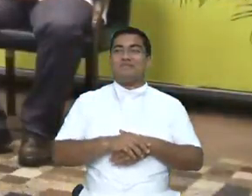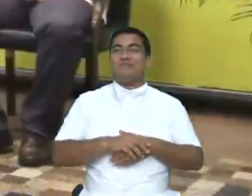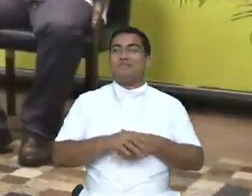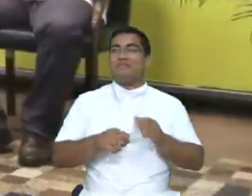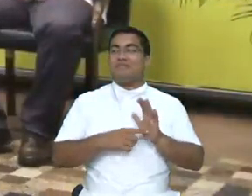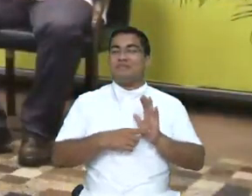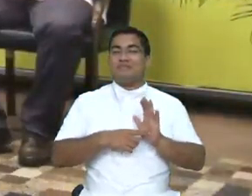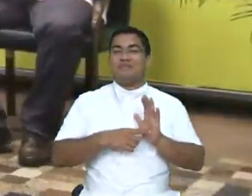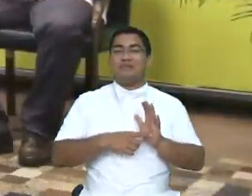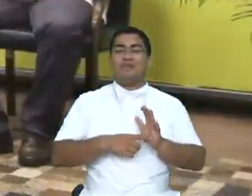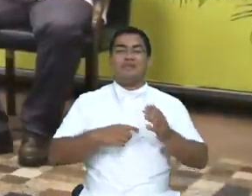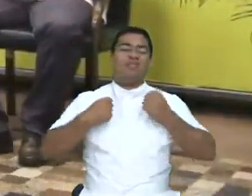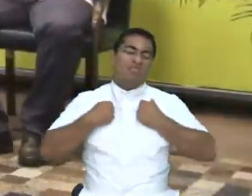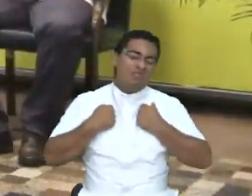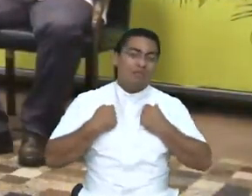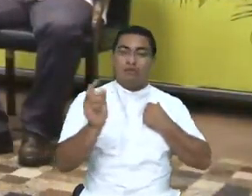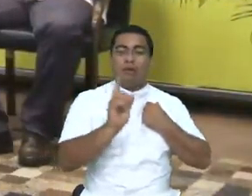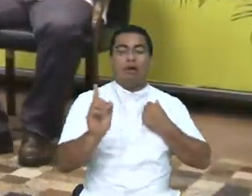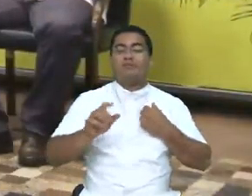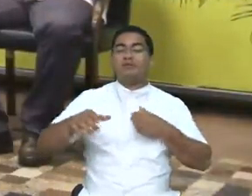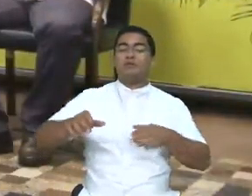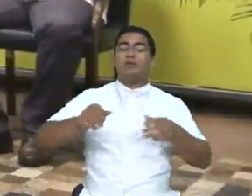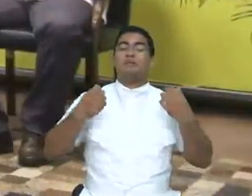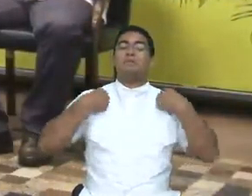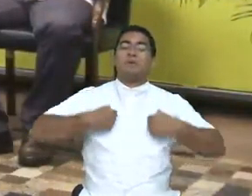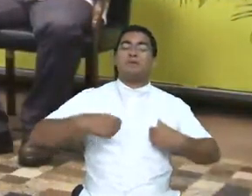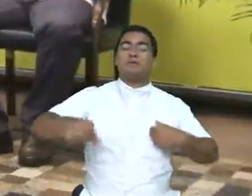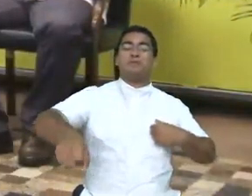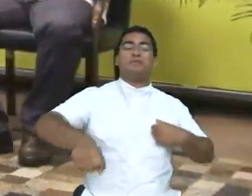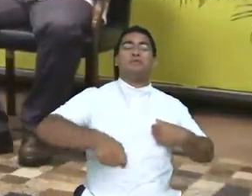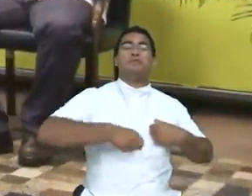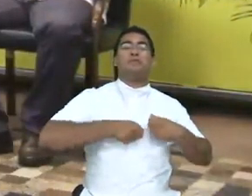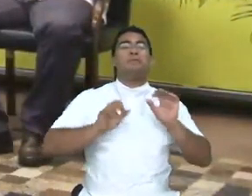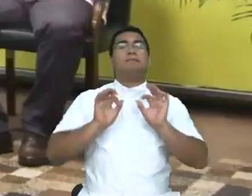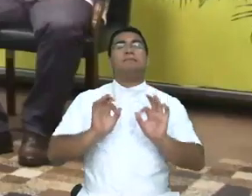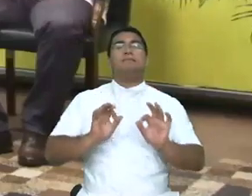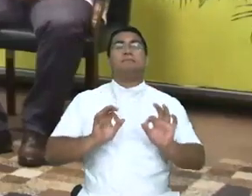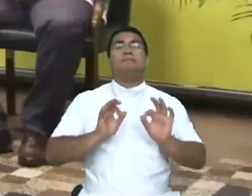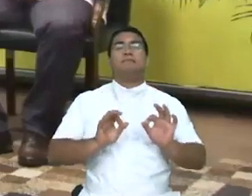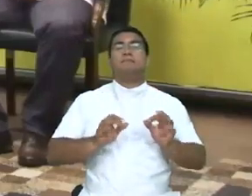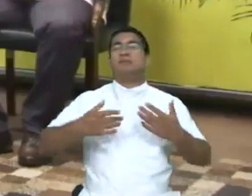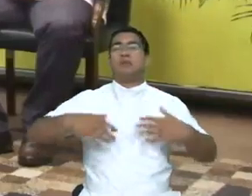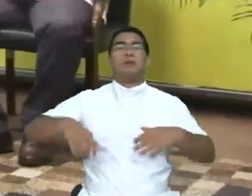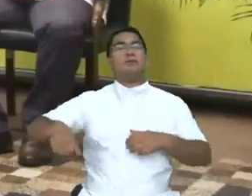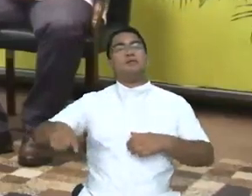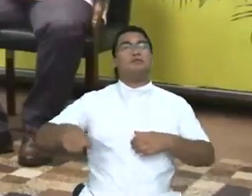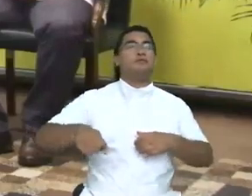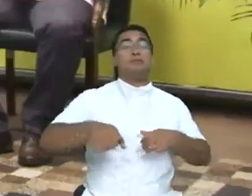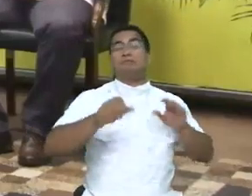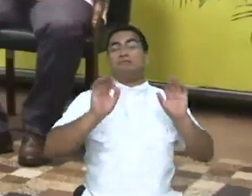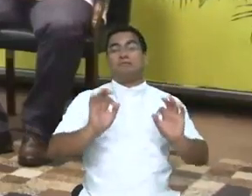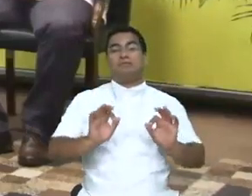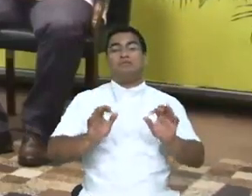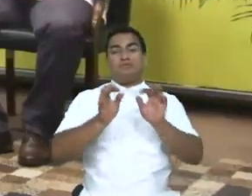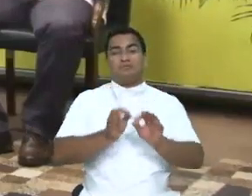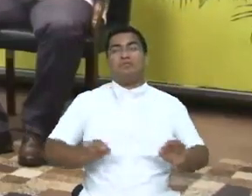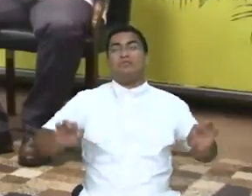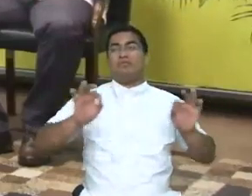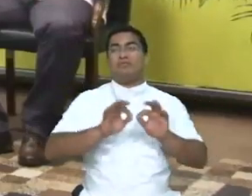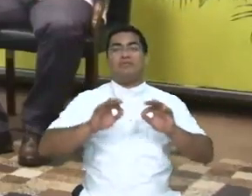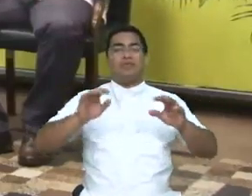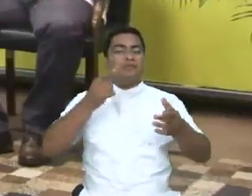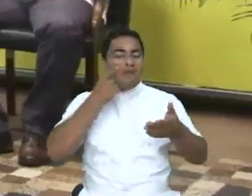todo eso. Pero sí es una medida que en vez de cargarlo sobre la espalda, lo arrastren con las manos. Sí, lo más ideal sería revisar el horario. Exacto,